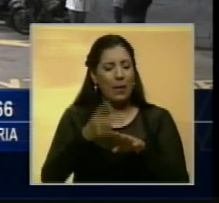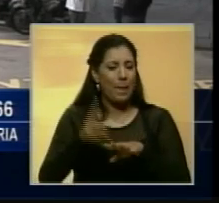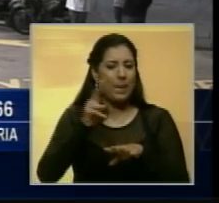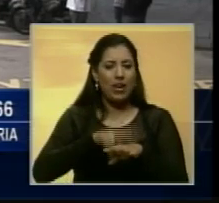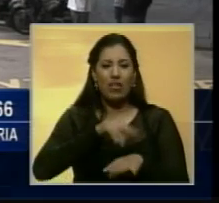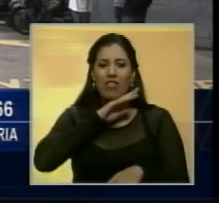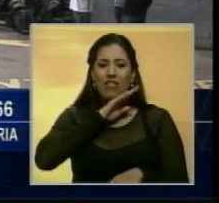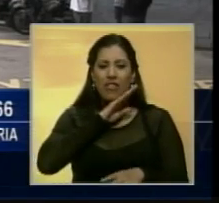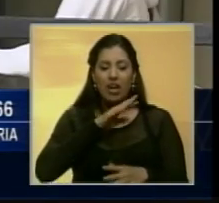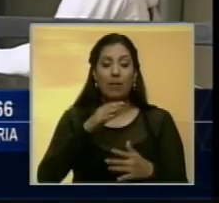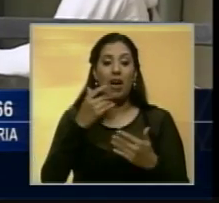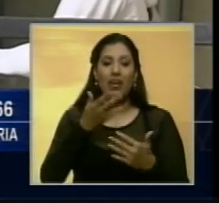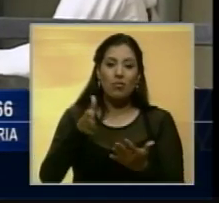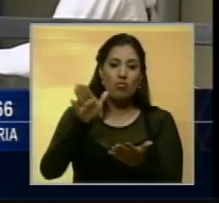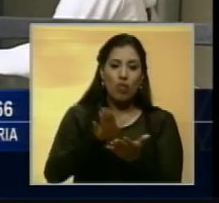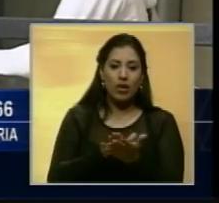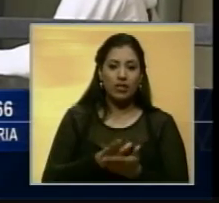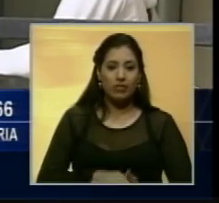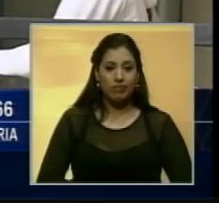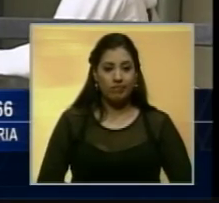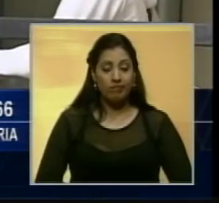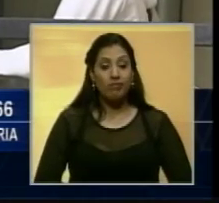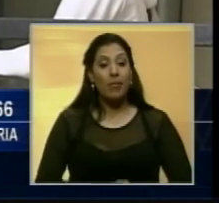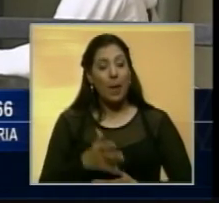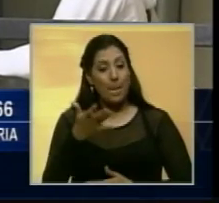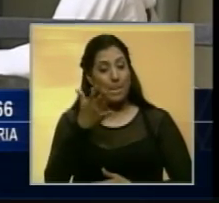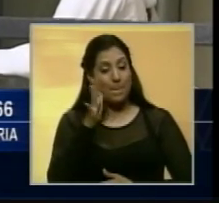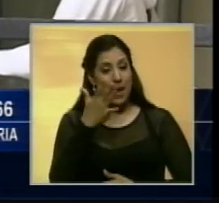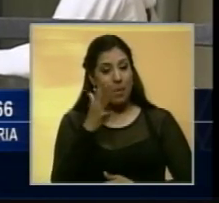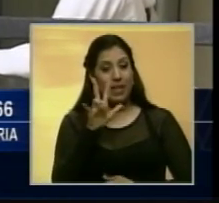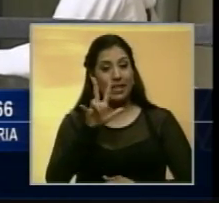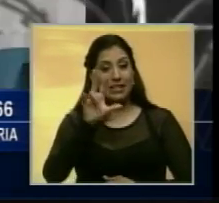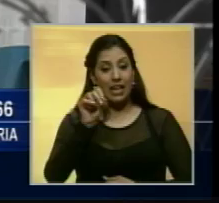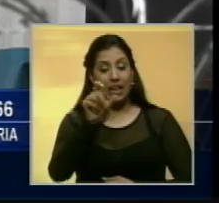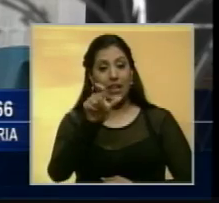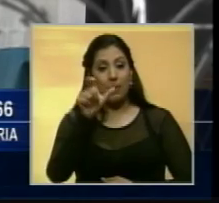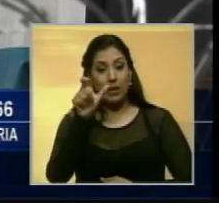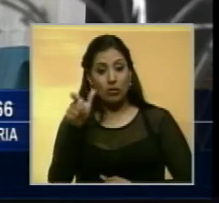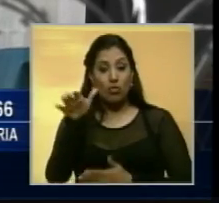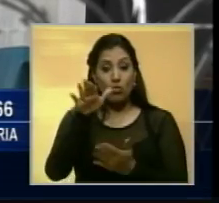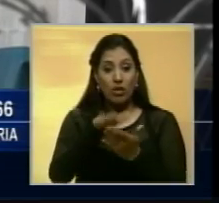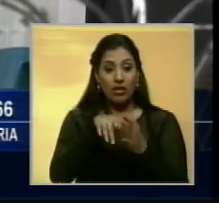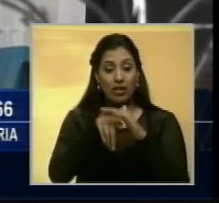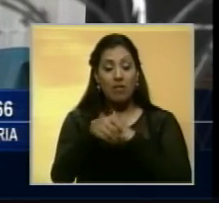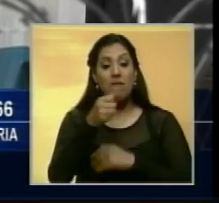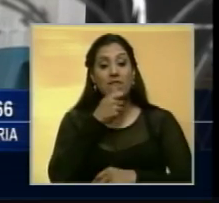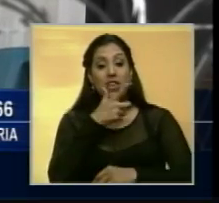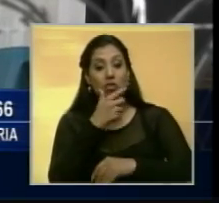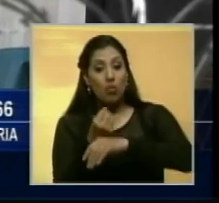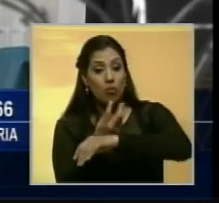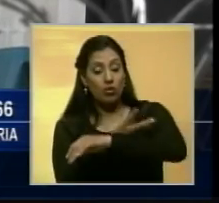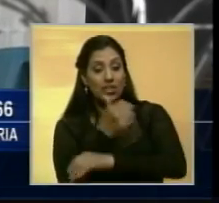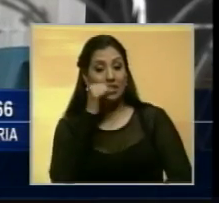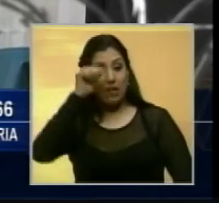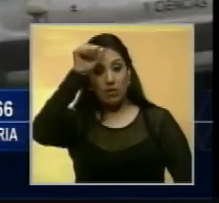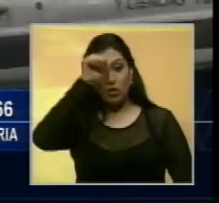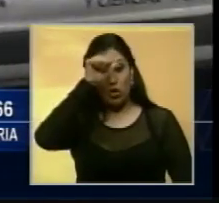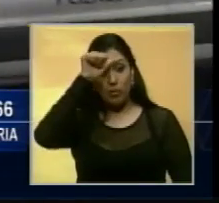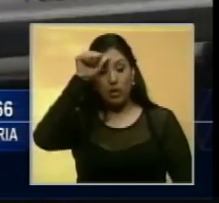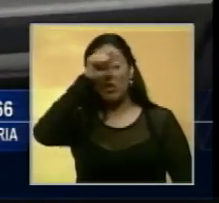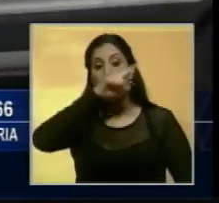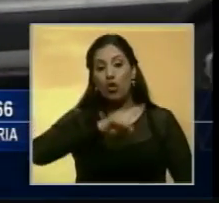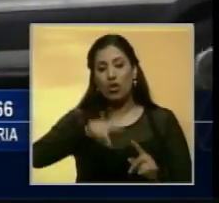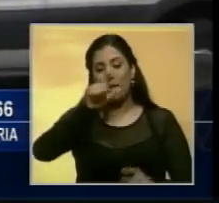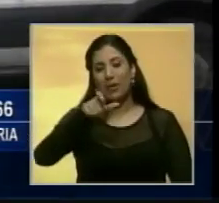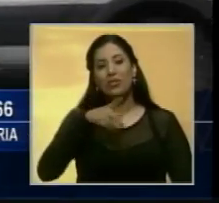múltiples que se complicaron, causándole la muerte. Al menos 30 cadáveres fueron ingresados a la morgue de Bellomonte durante el fin de semana, y entre